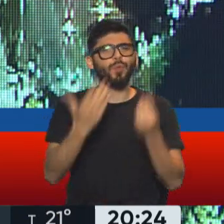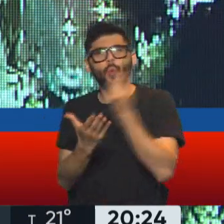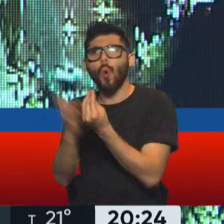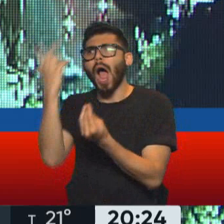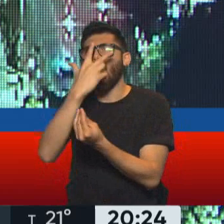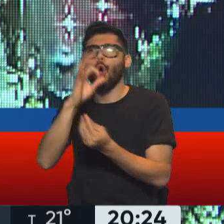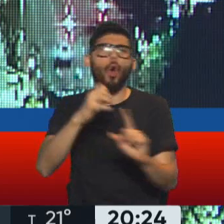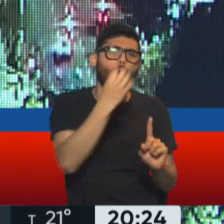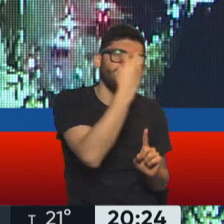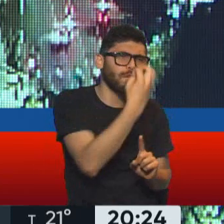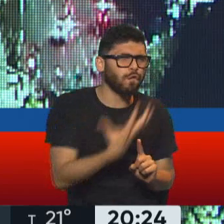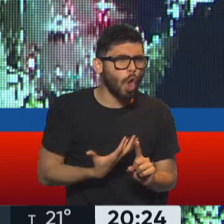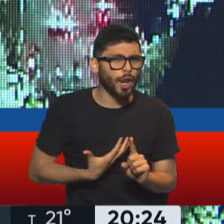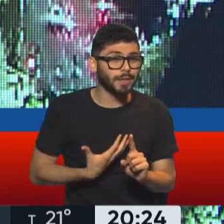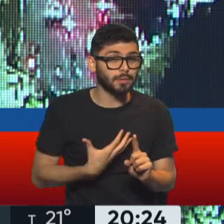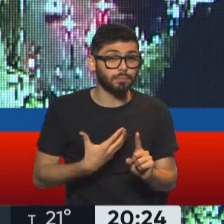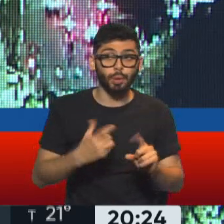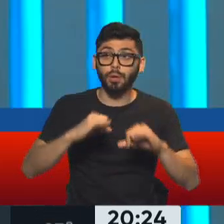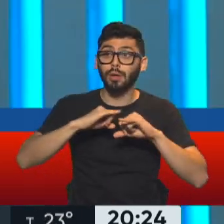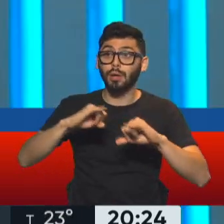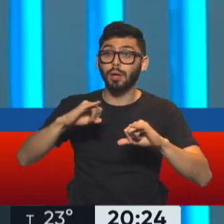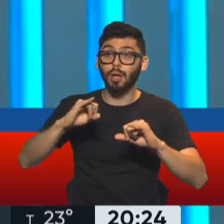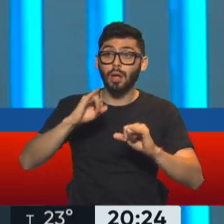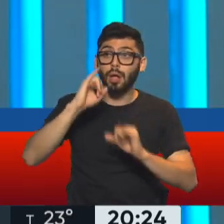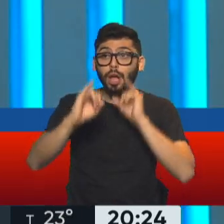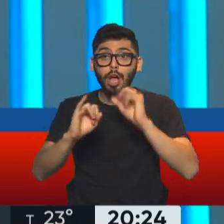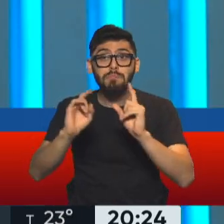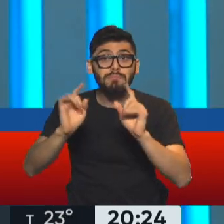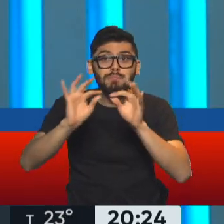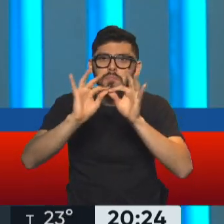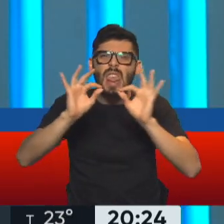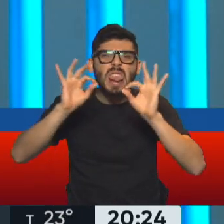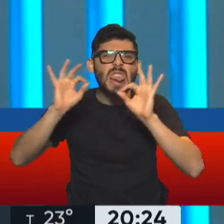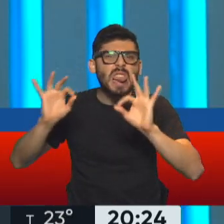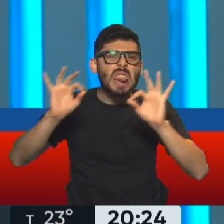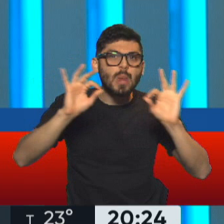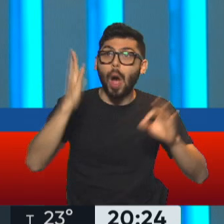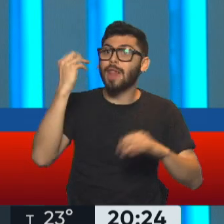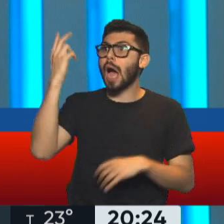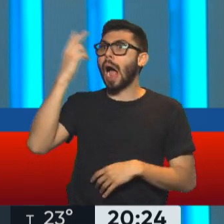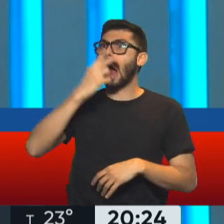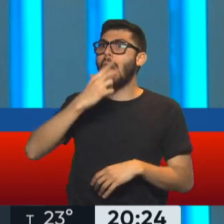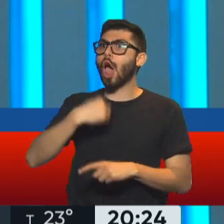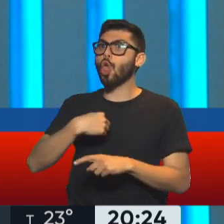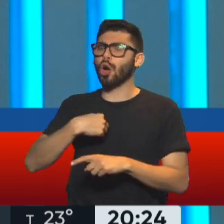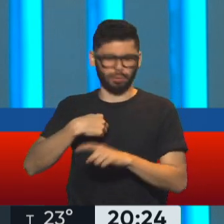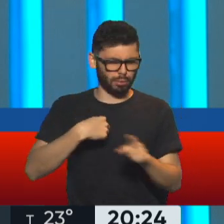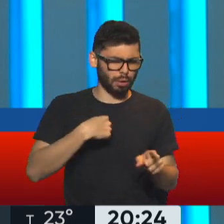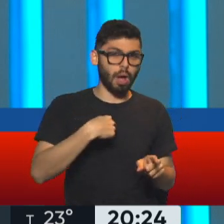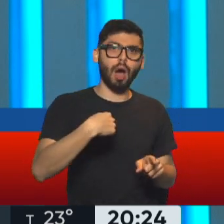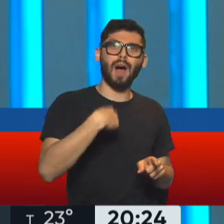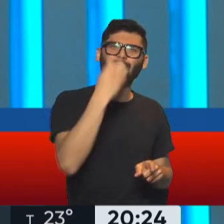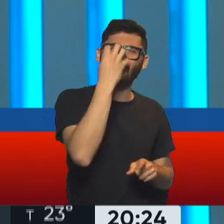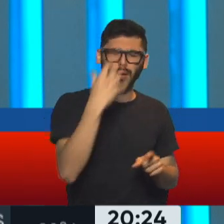los dos barrios hizo el mismo spot. Porque dijo lo mismo. Exactamente lo mismo. Y yo creo que se la nota incómoda. Yo creo que lo que se